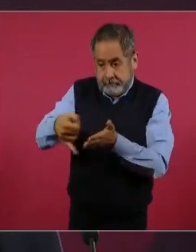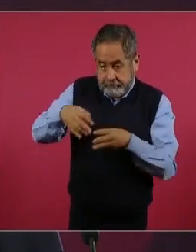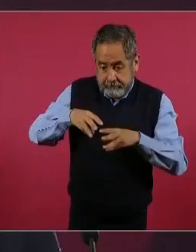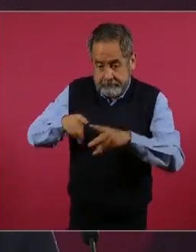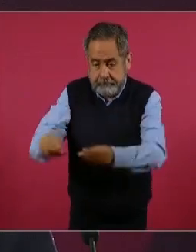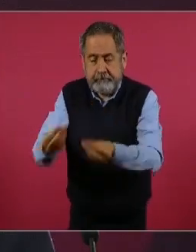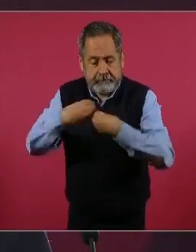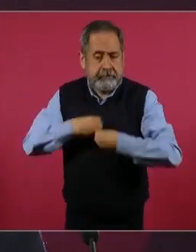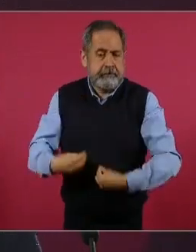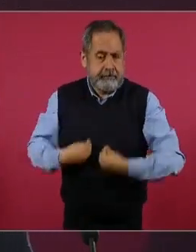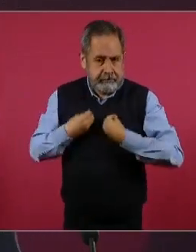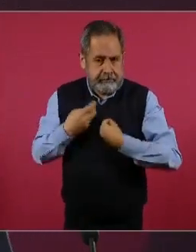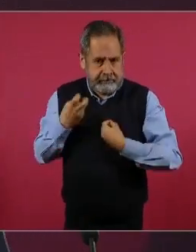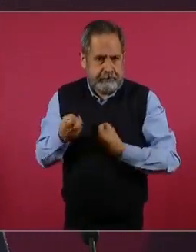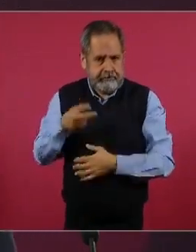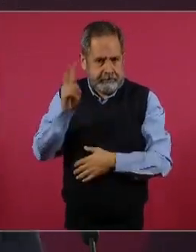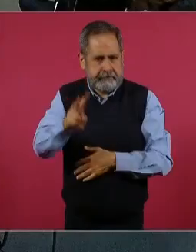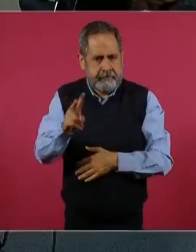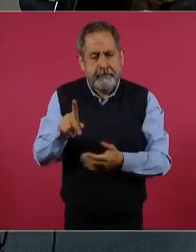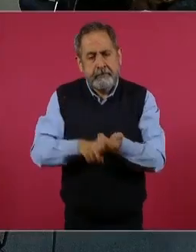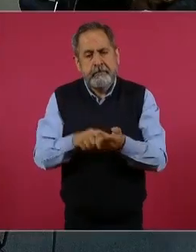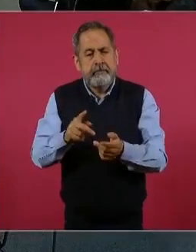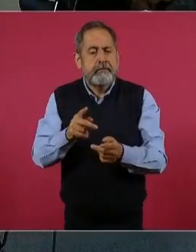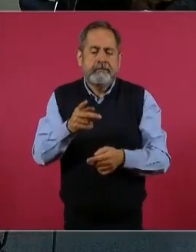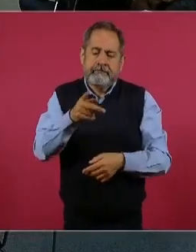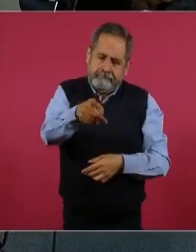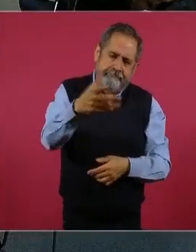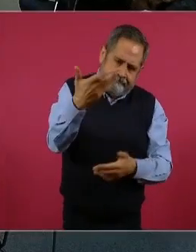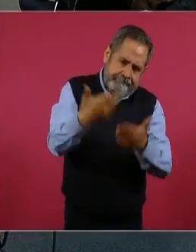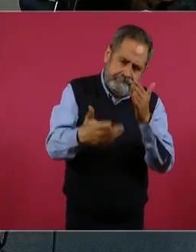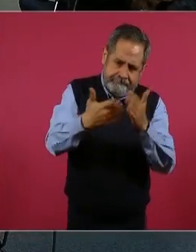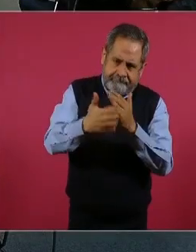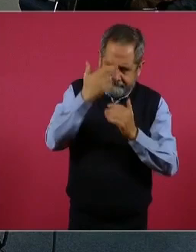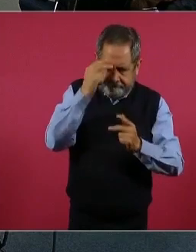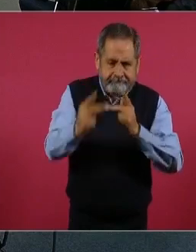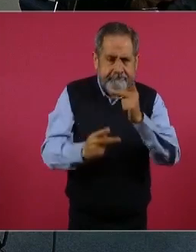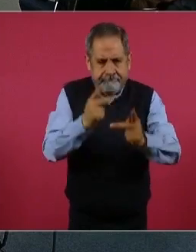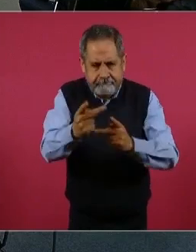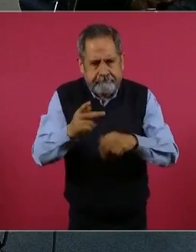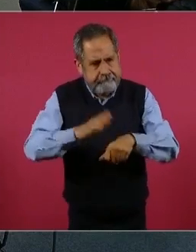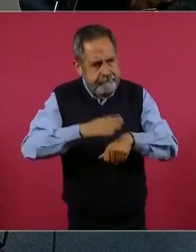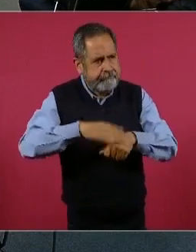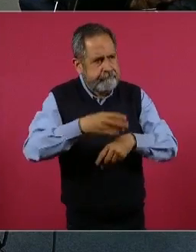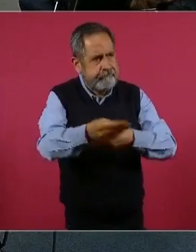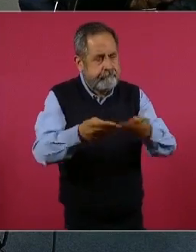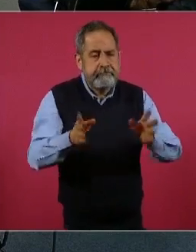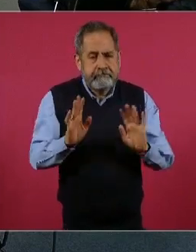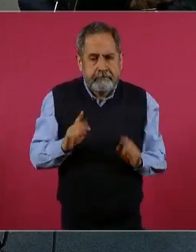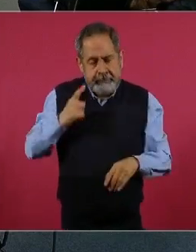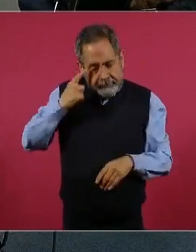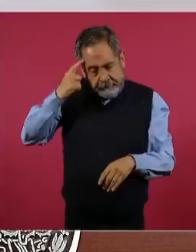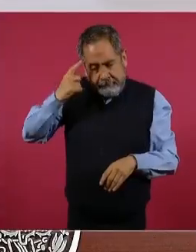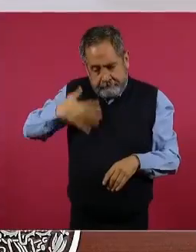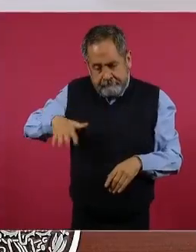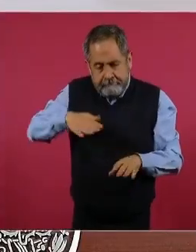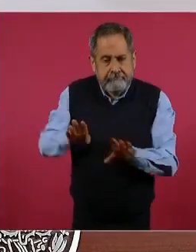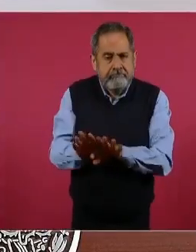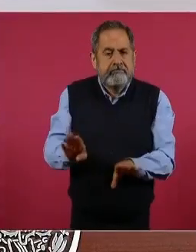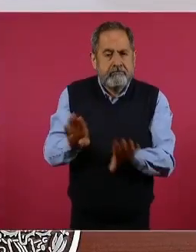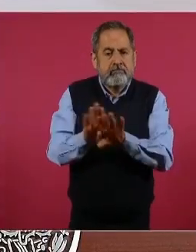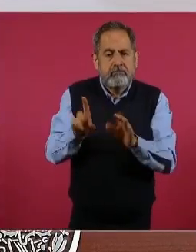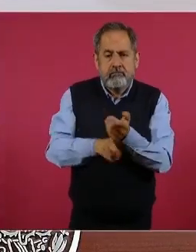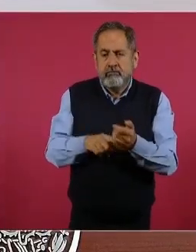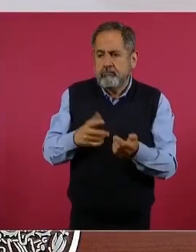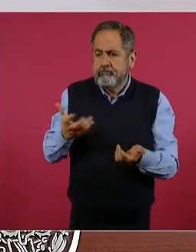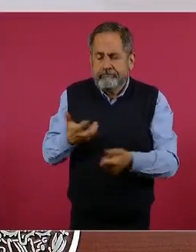pero en efecto lo del crédito hay que resolverlo, nada más que hay que buscar